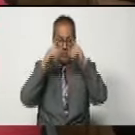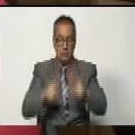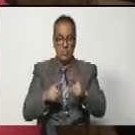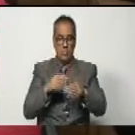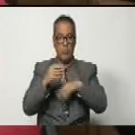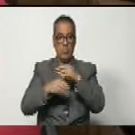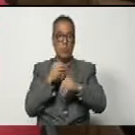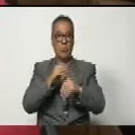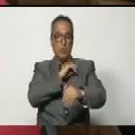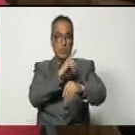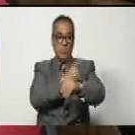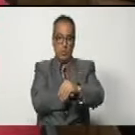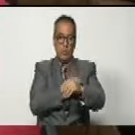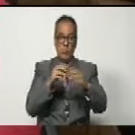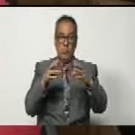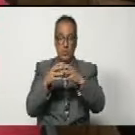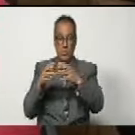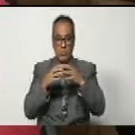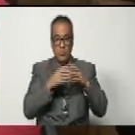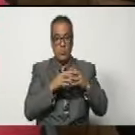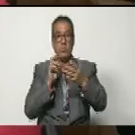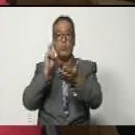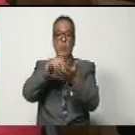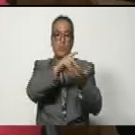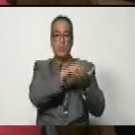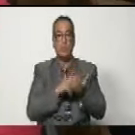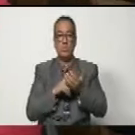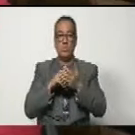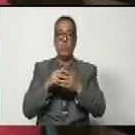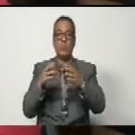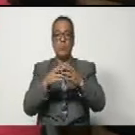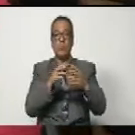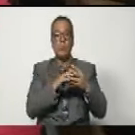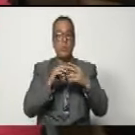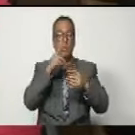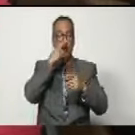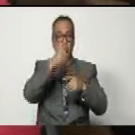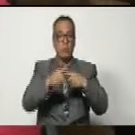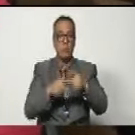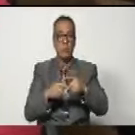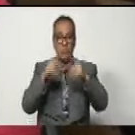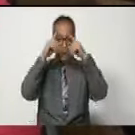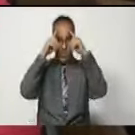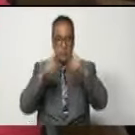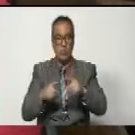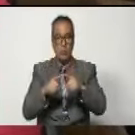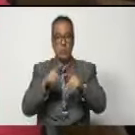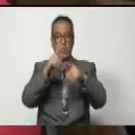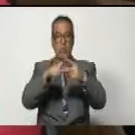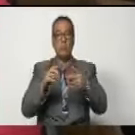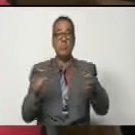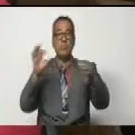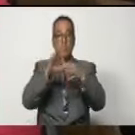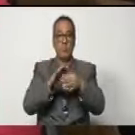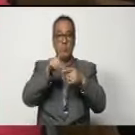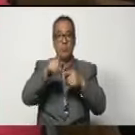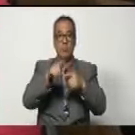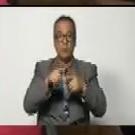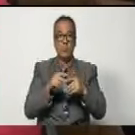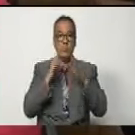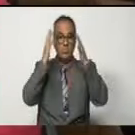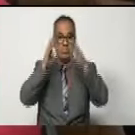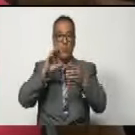el ejercicio del poder comunitario, la participación y el protagonismo popular. Sus decisiones son de carácter vinculante para el